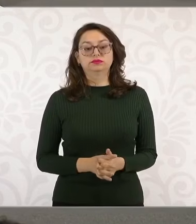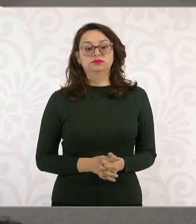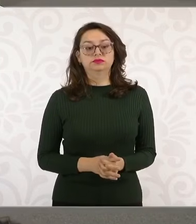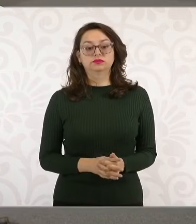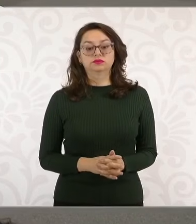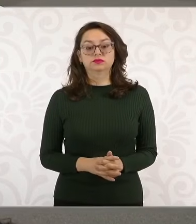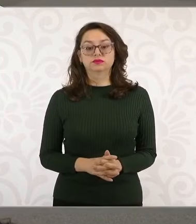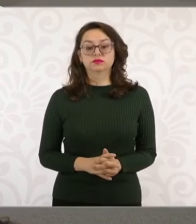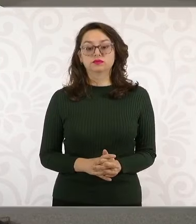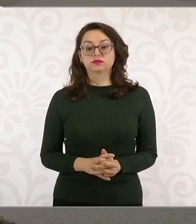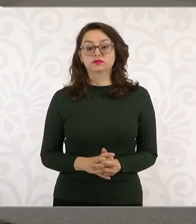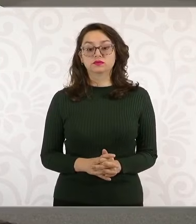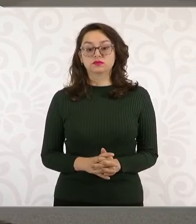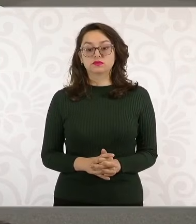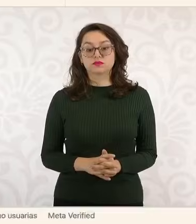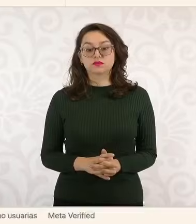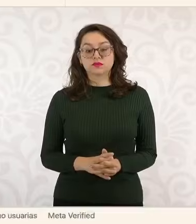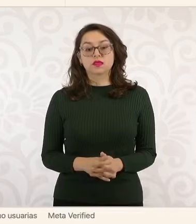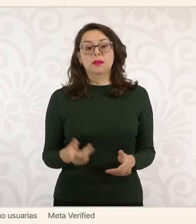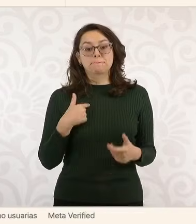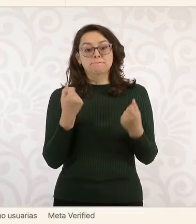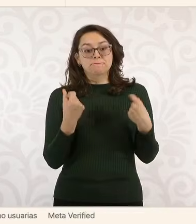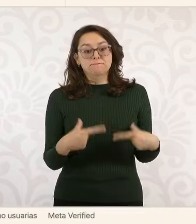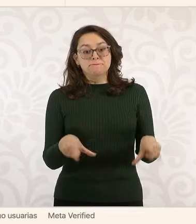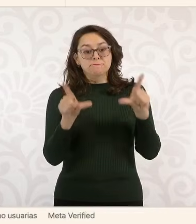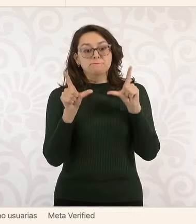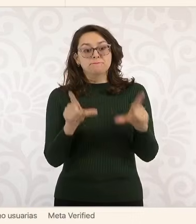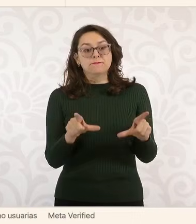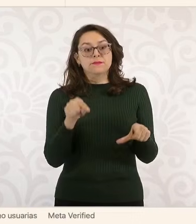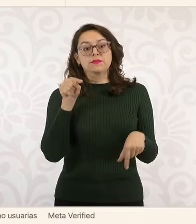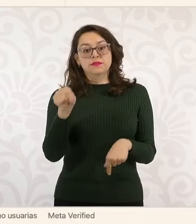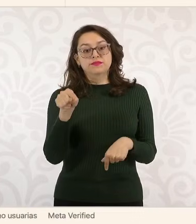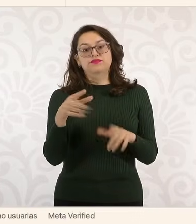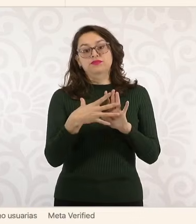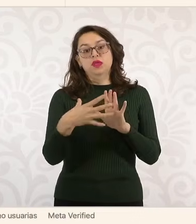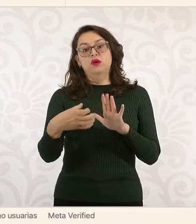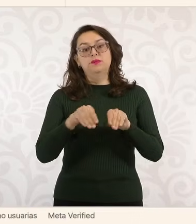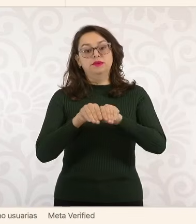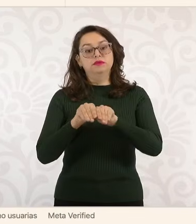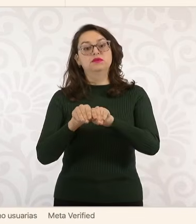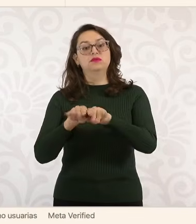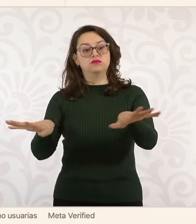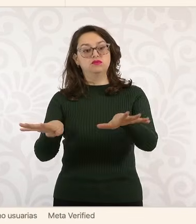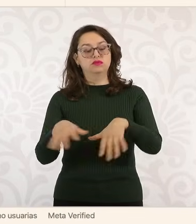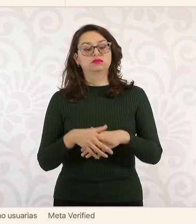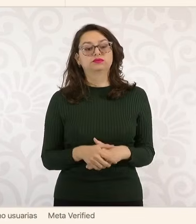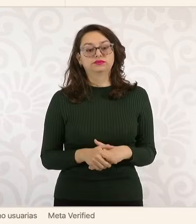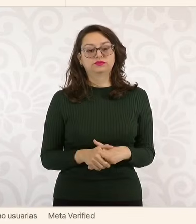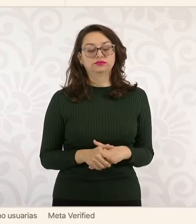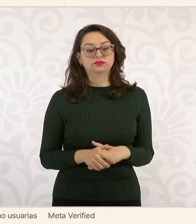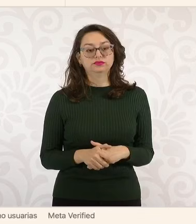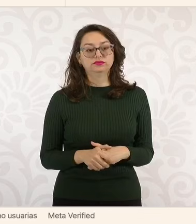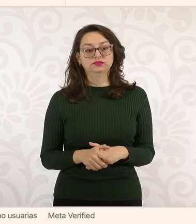Este mensaje ha sido posteado por un representante. En el contexto de